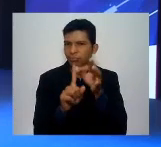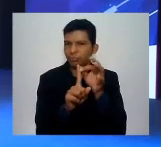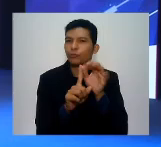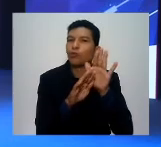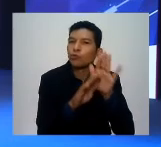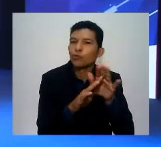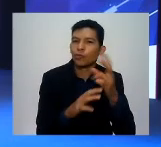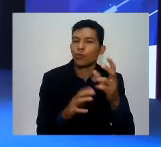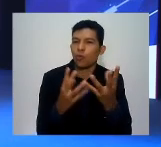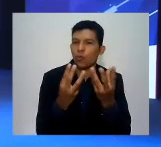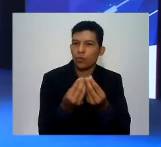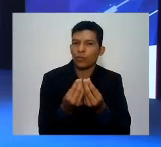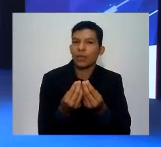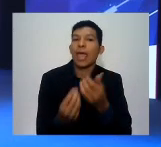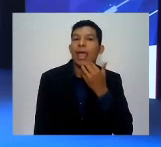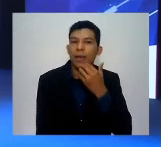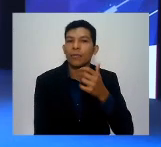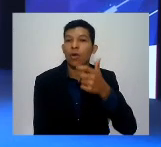mismo efecto.